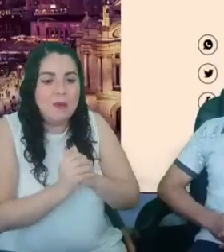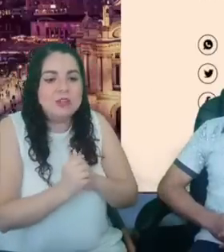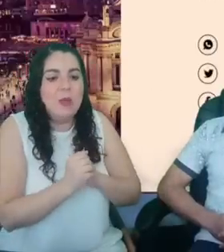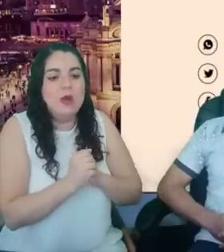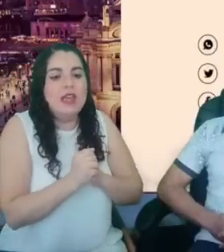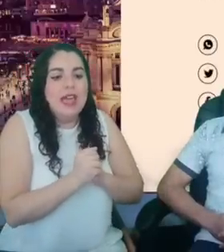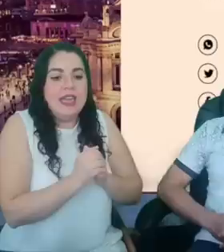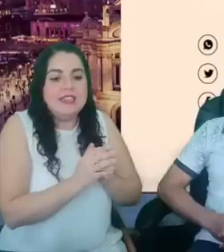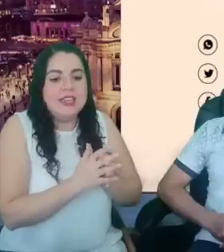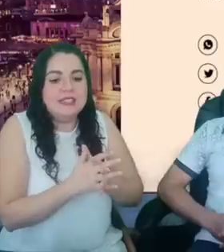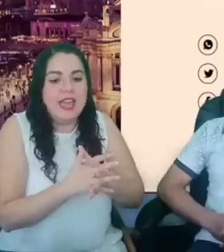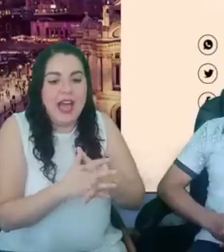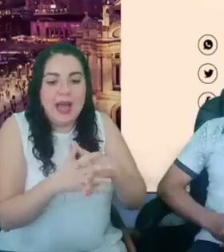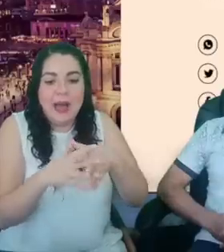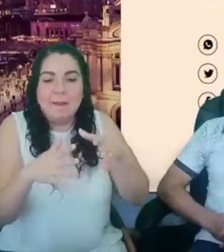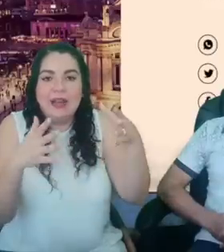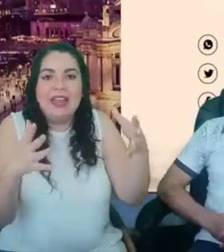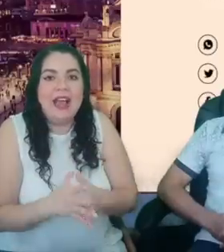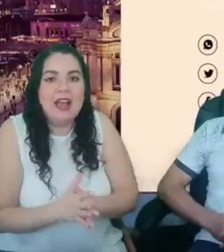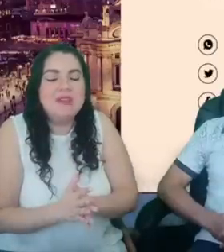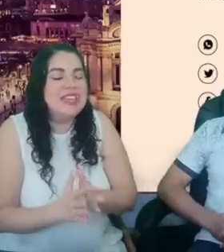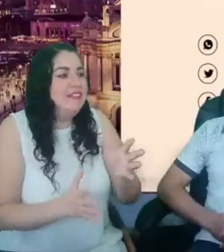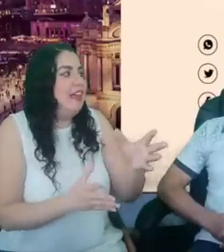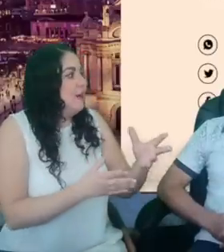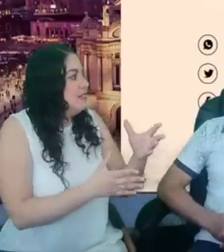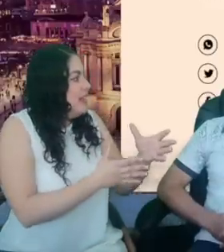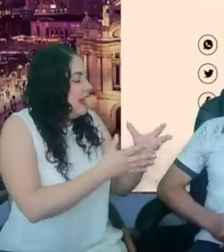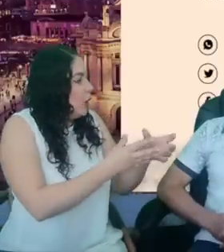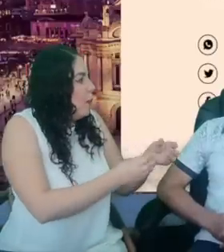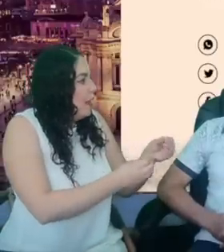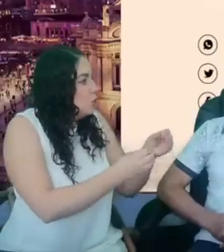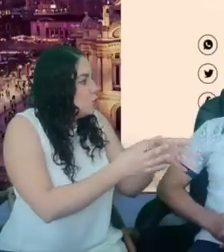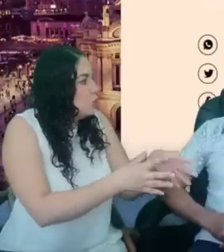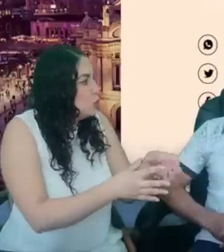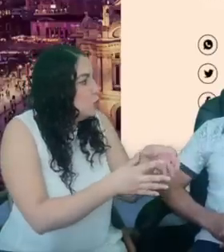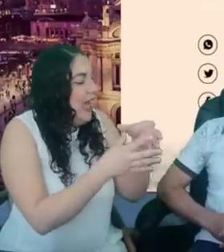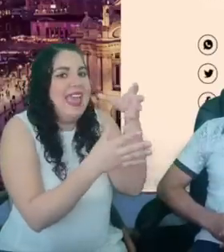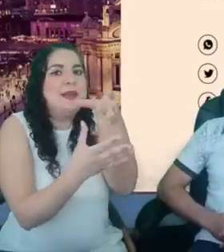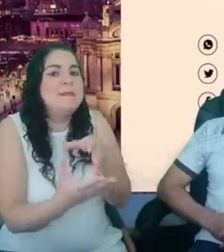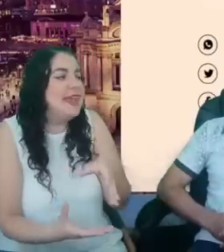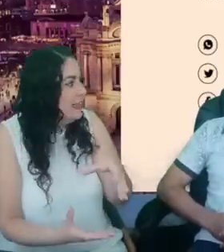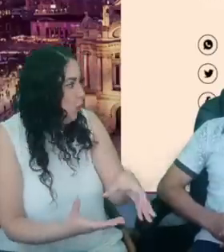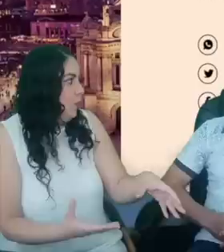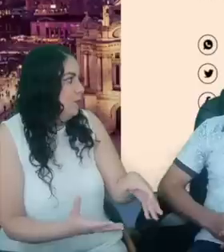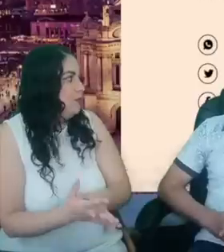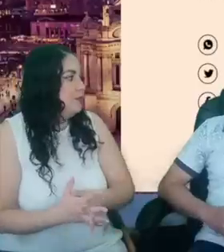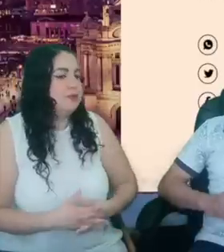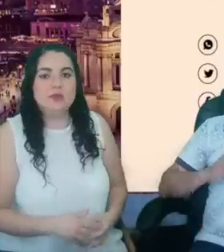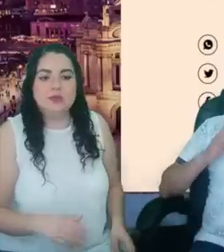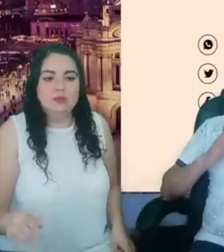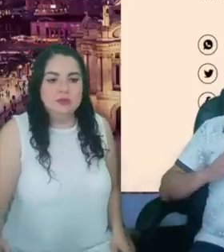mujer vamos dándole chance a pereira galvez de que siga recuperando su fortuna en méxico